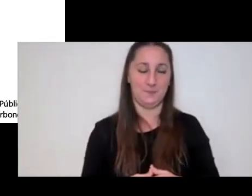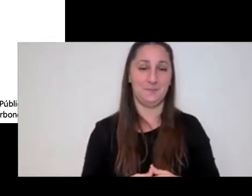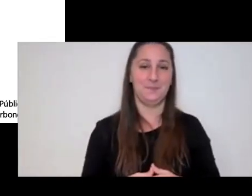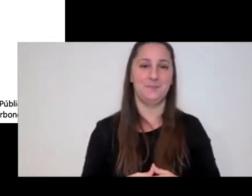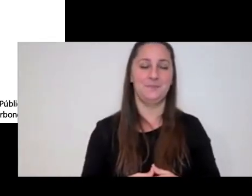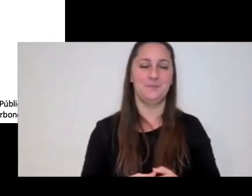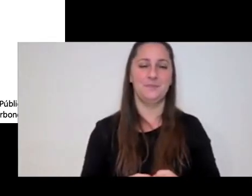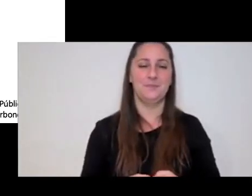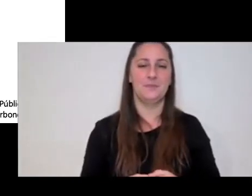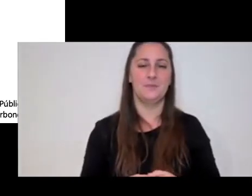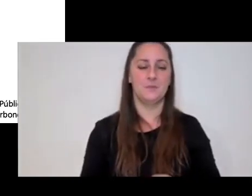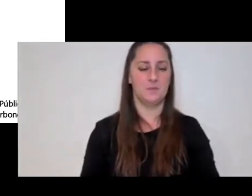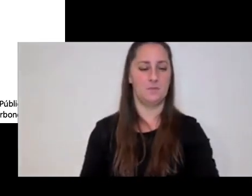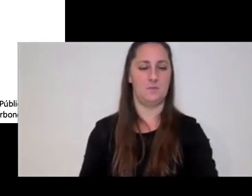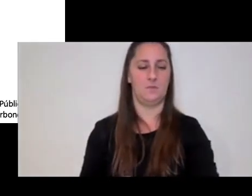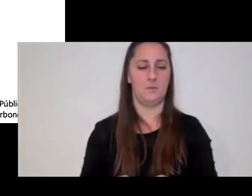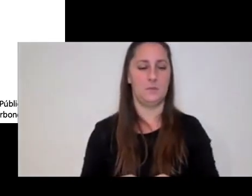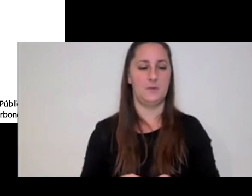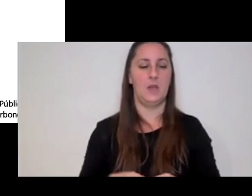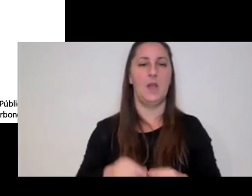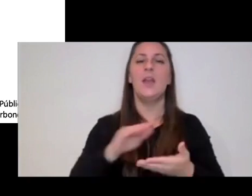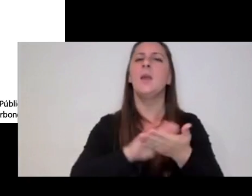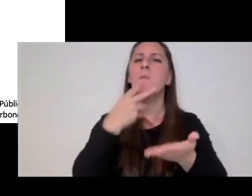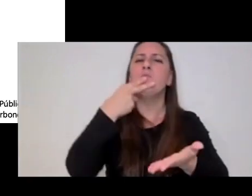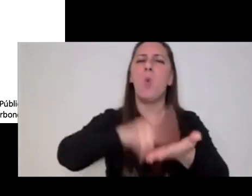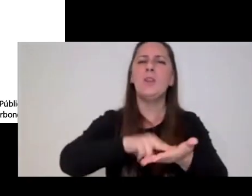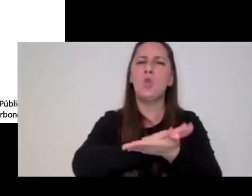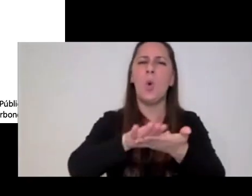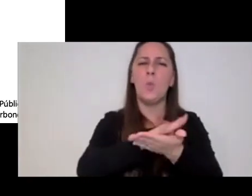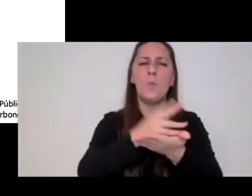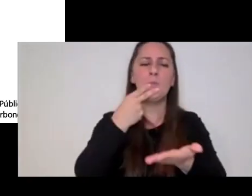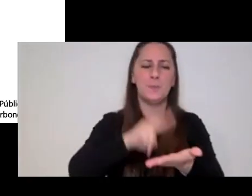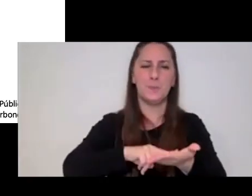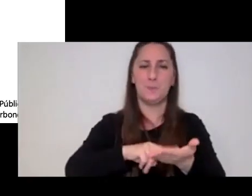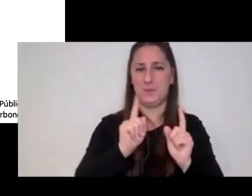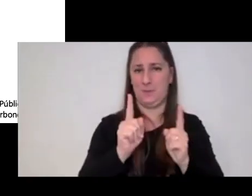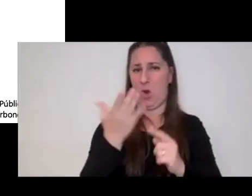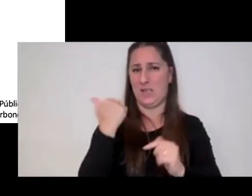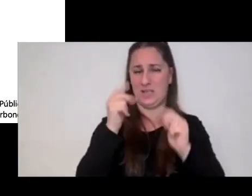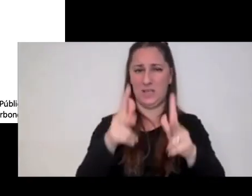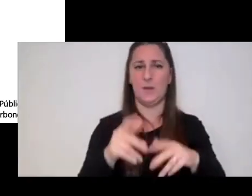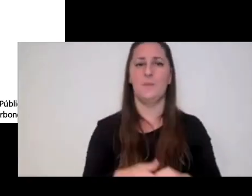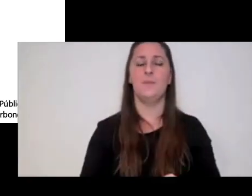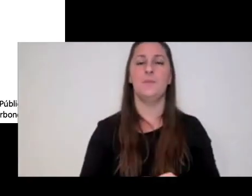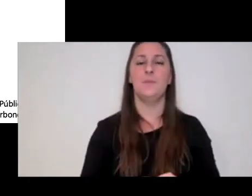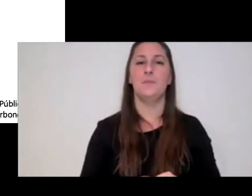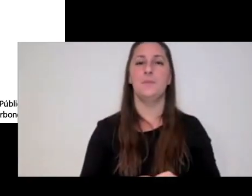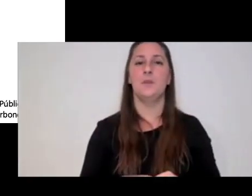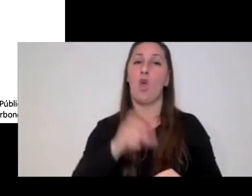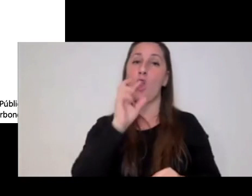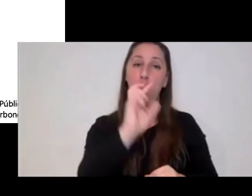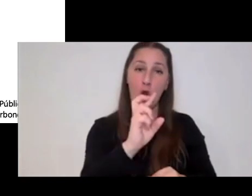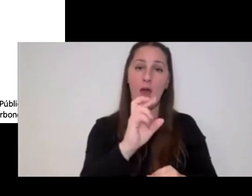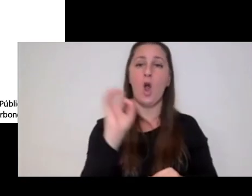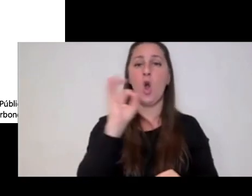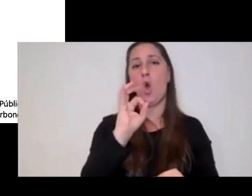Bien, y la base imponible. La base imponible del impuesto es lo que yo dije antes, ¿no? Está medida en función de los dólares o las divisas depositadas, la